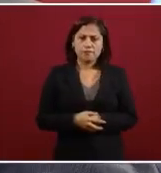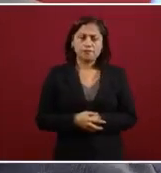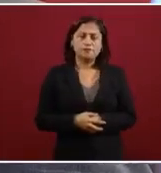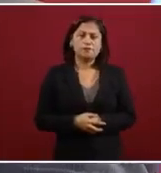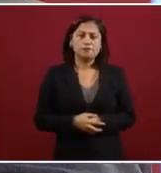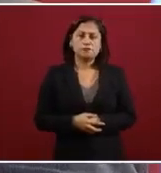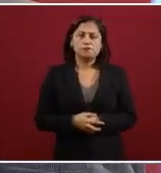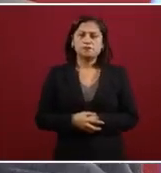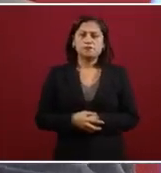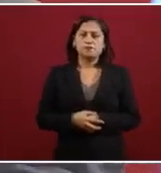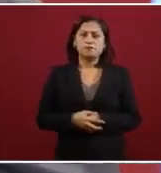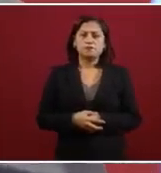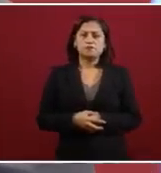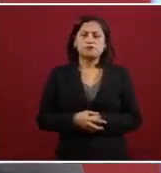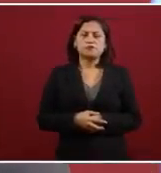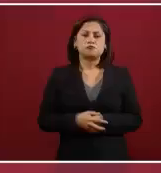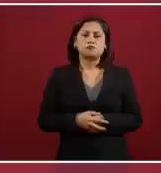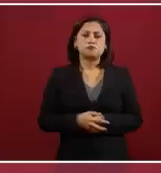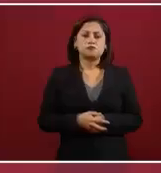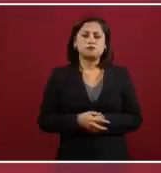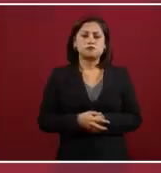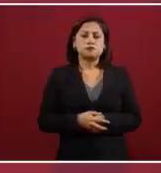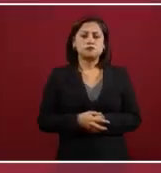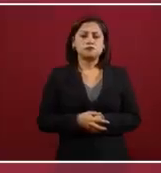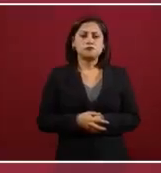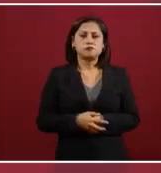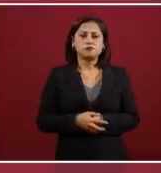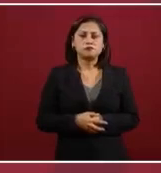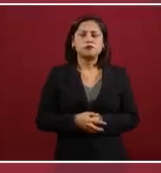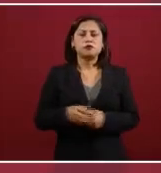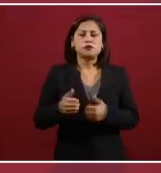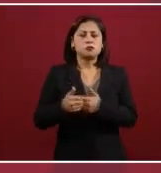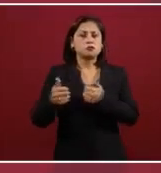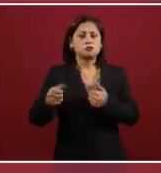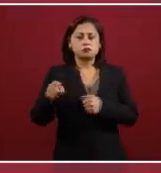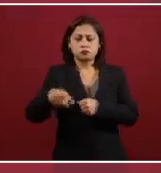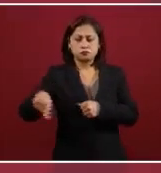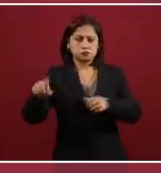distantes del poder y cercanos al pueblo.